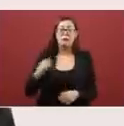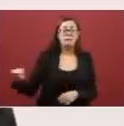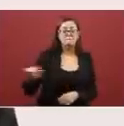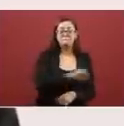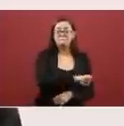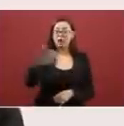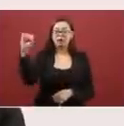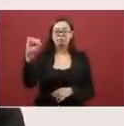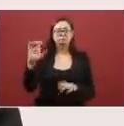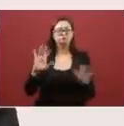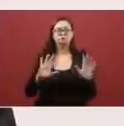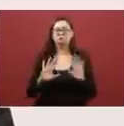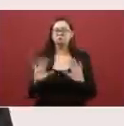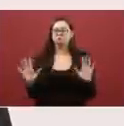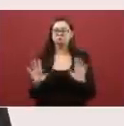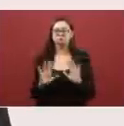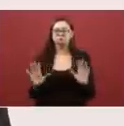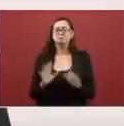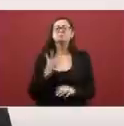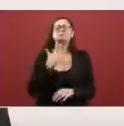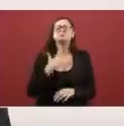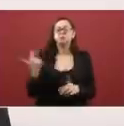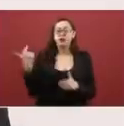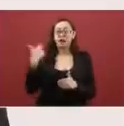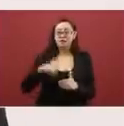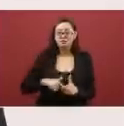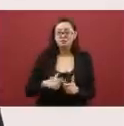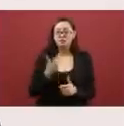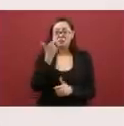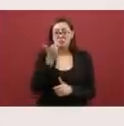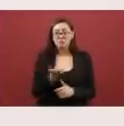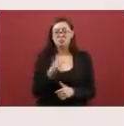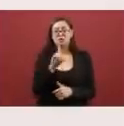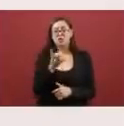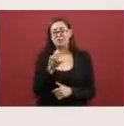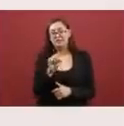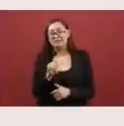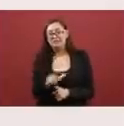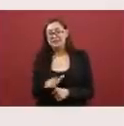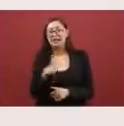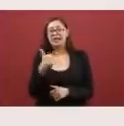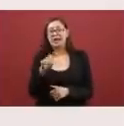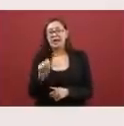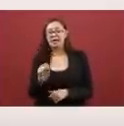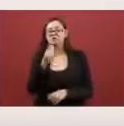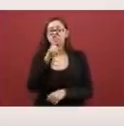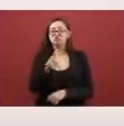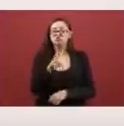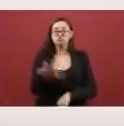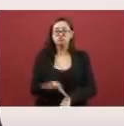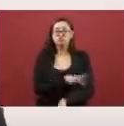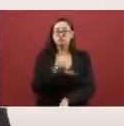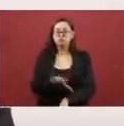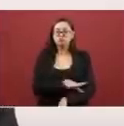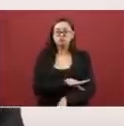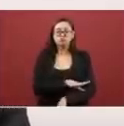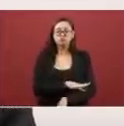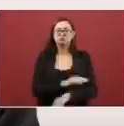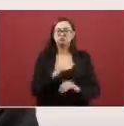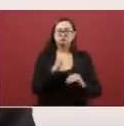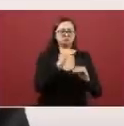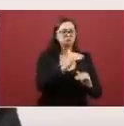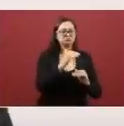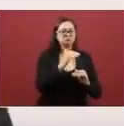de las gasolinas el diesel el gas y la luz será el mismo en términos reales en todo el